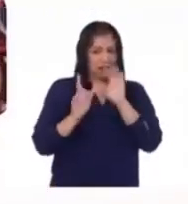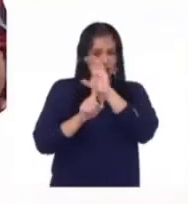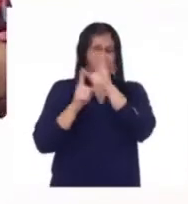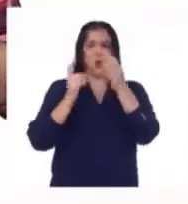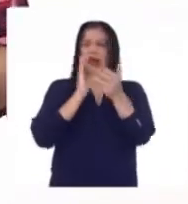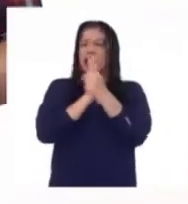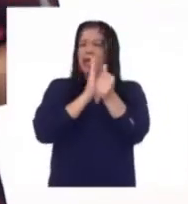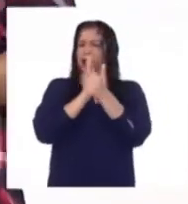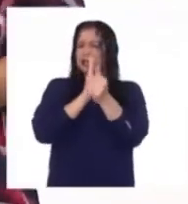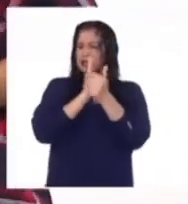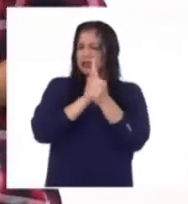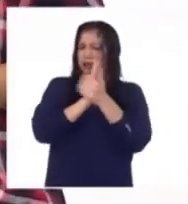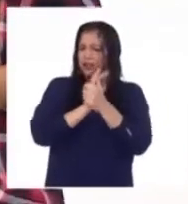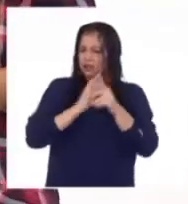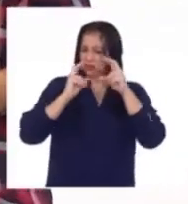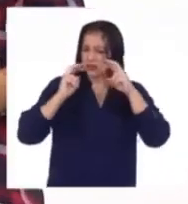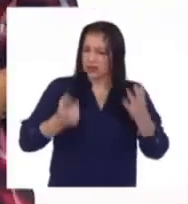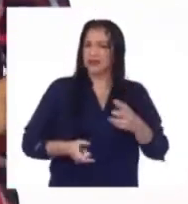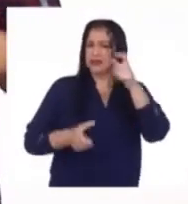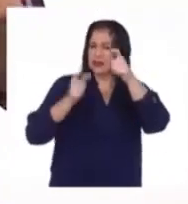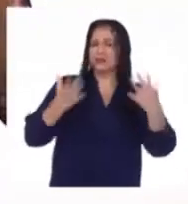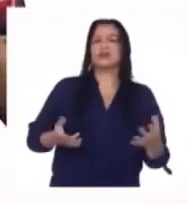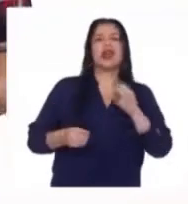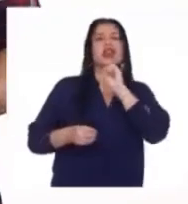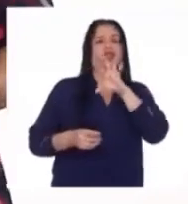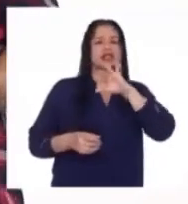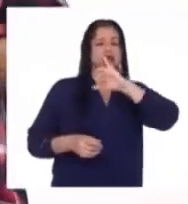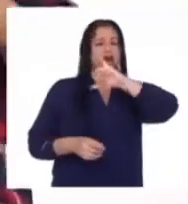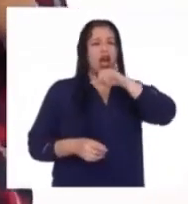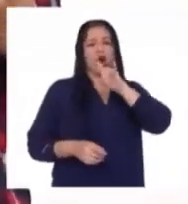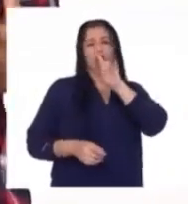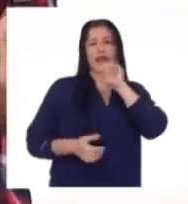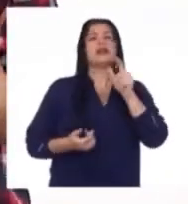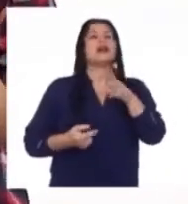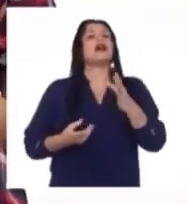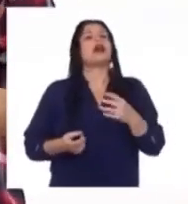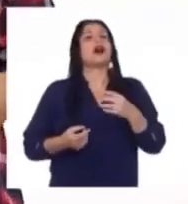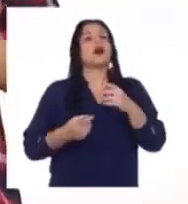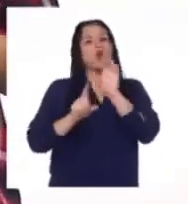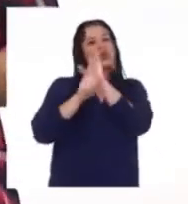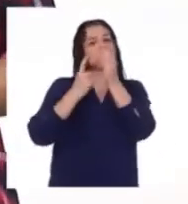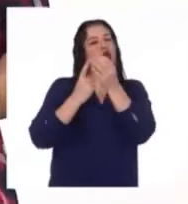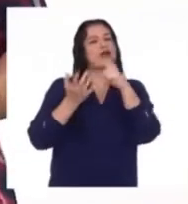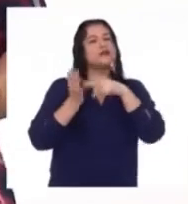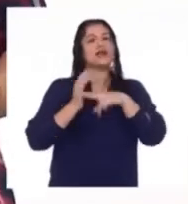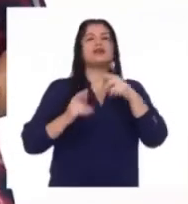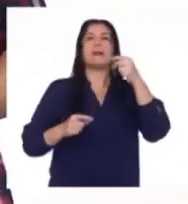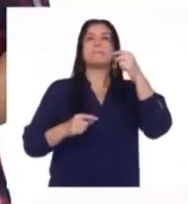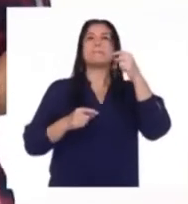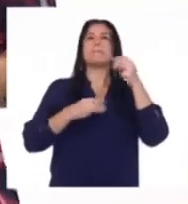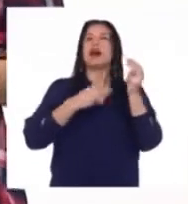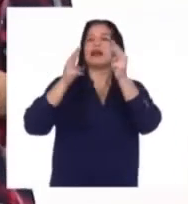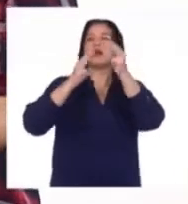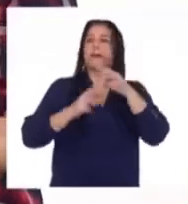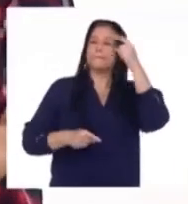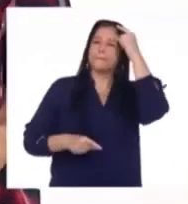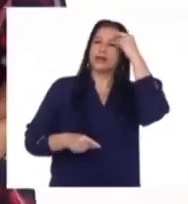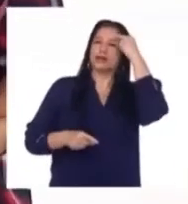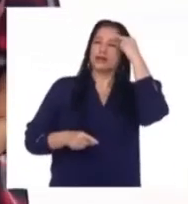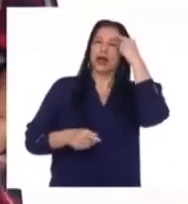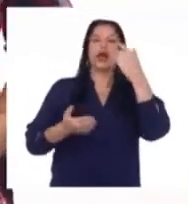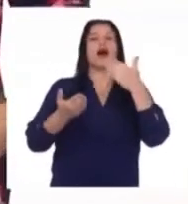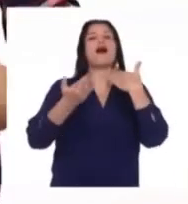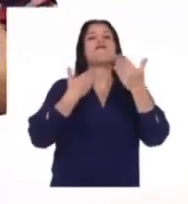antropólogo peruano Juan Anción decía que la cultura es un modo de pensar y hablar, de